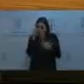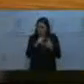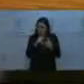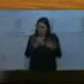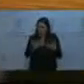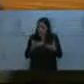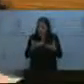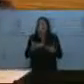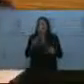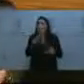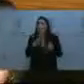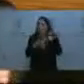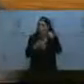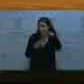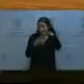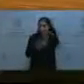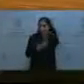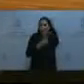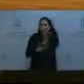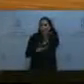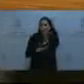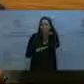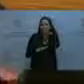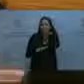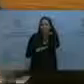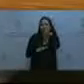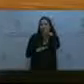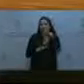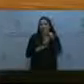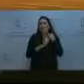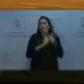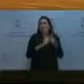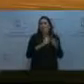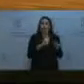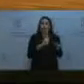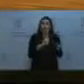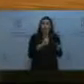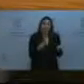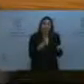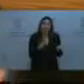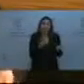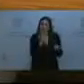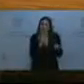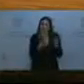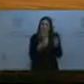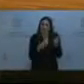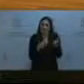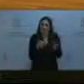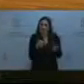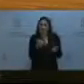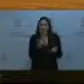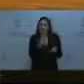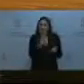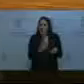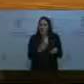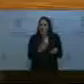que puede parecer, aunque seguro que me lo negarán, que se trata de perseguir